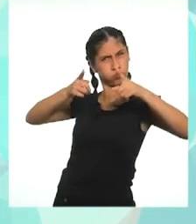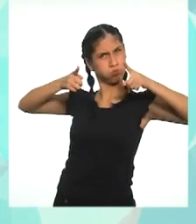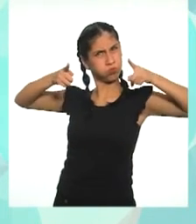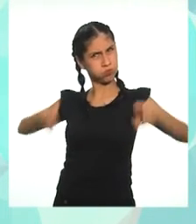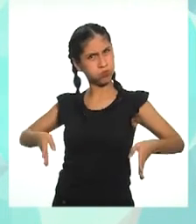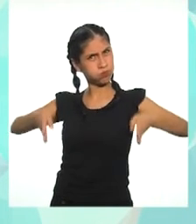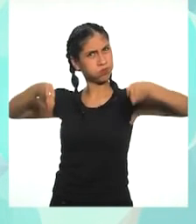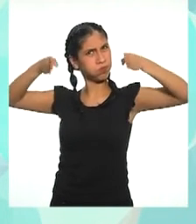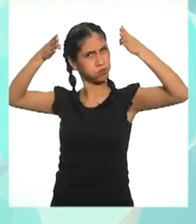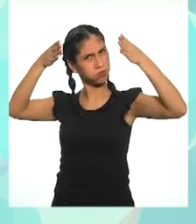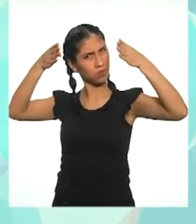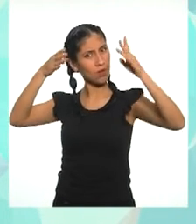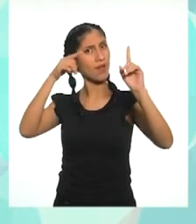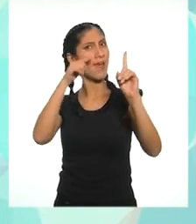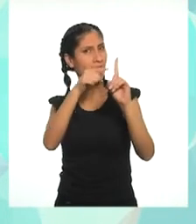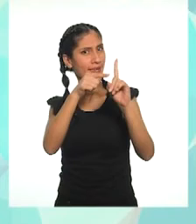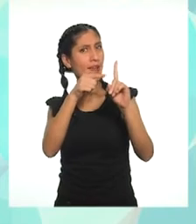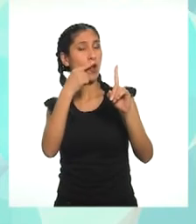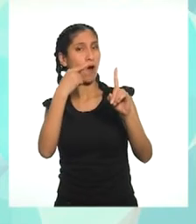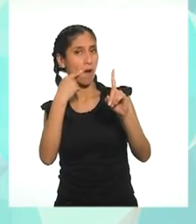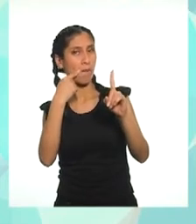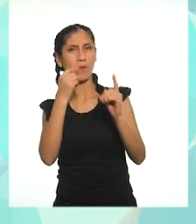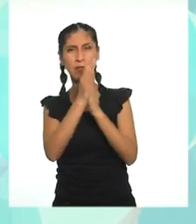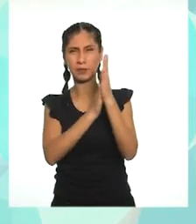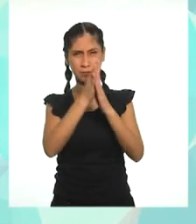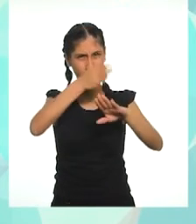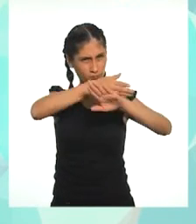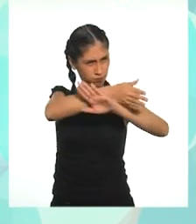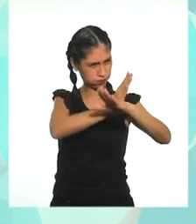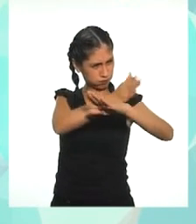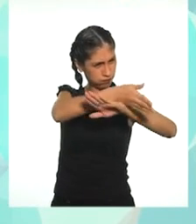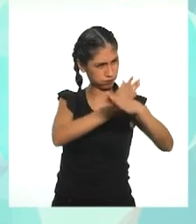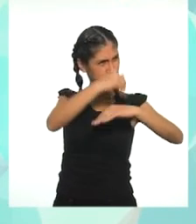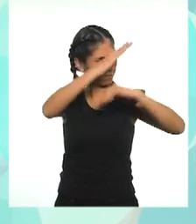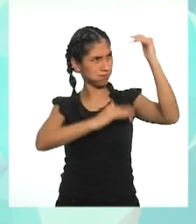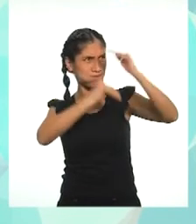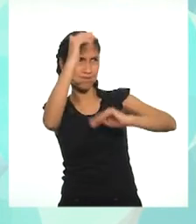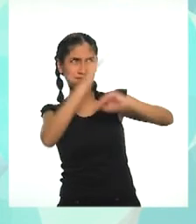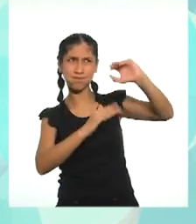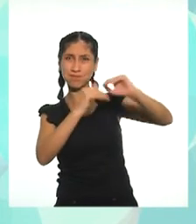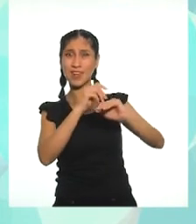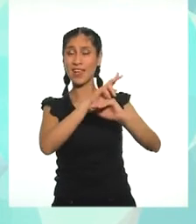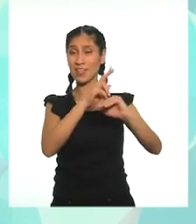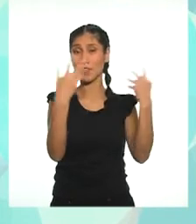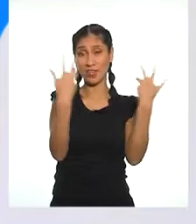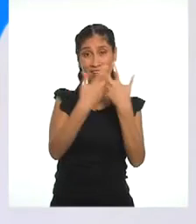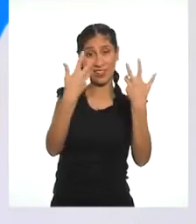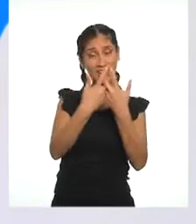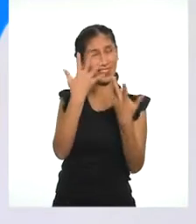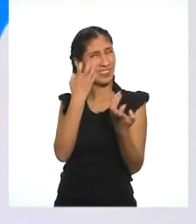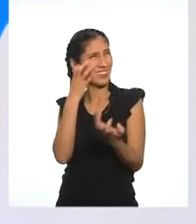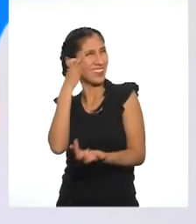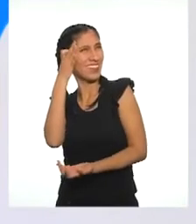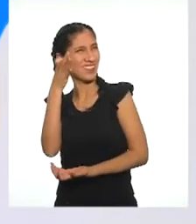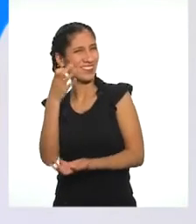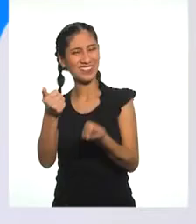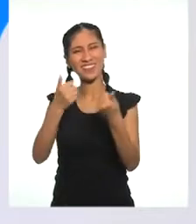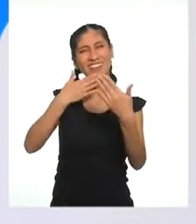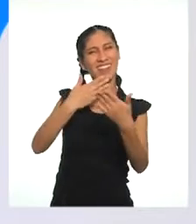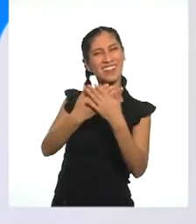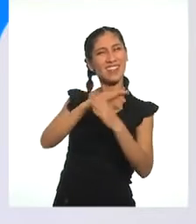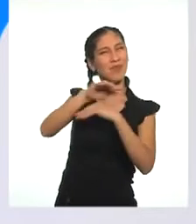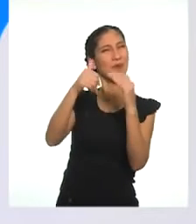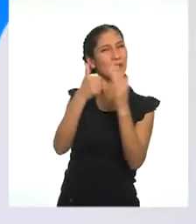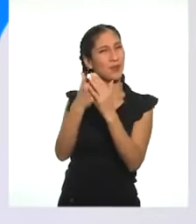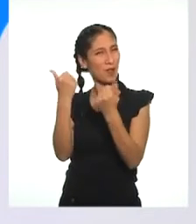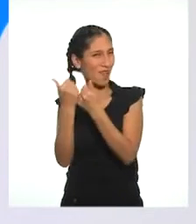Esta es la visión que se busca al proponer escribir sobre lo que se anhela en el futuro. Muchas gracias por todos sus